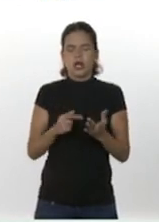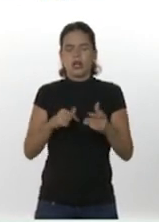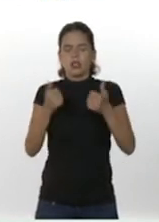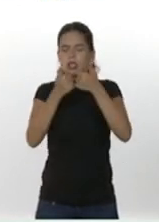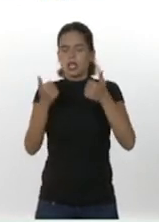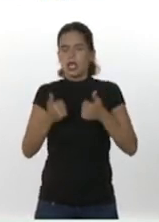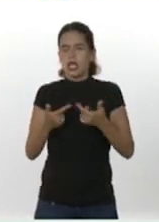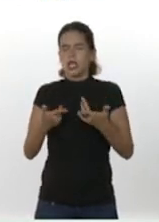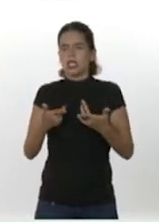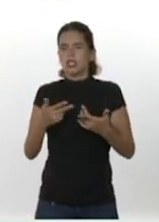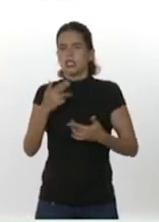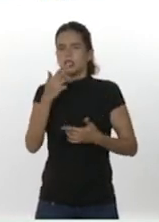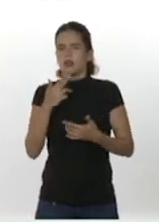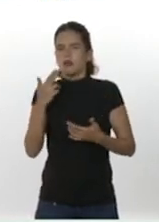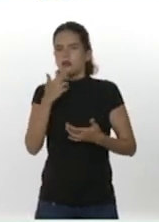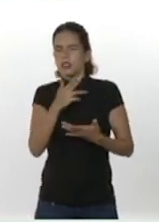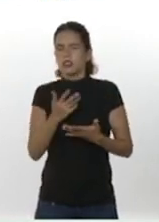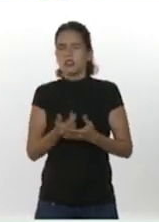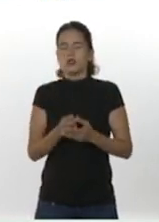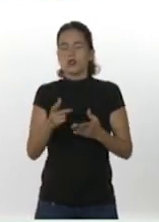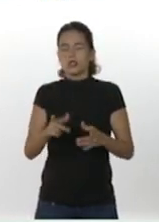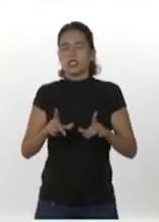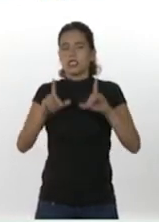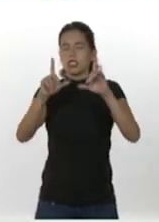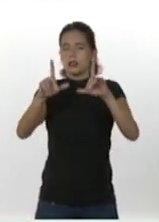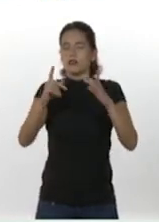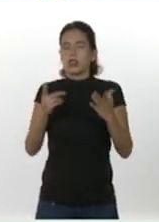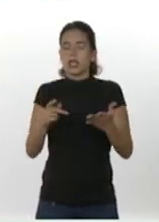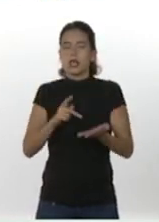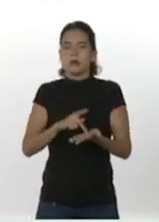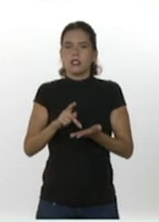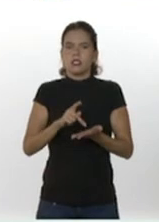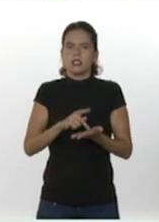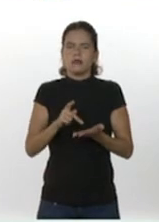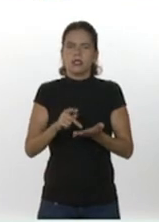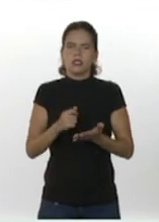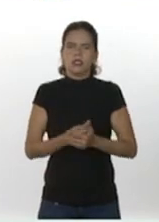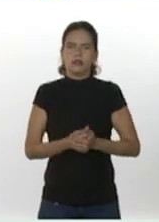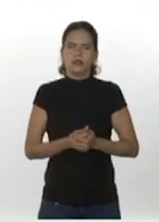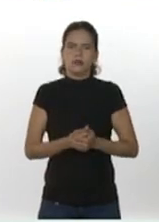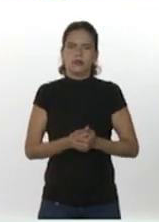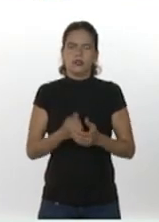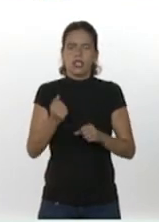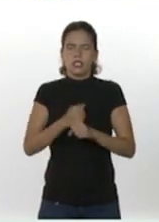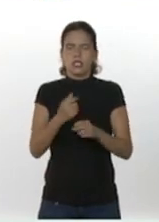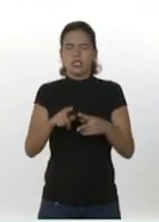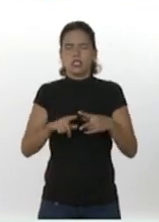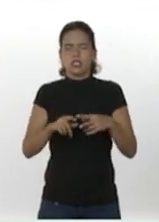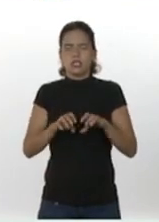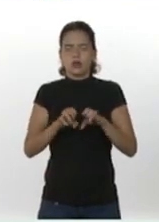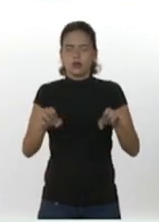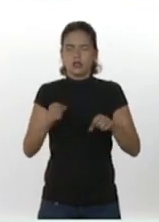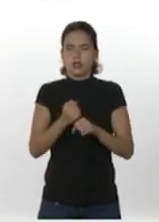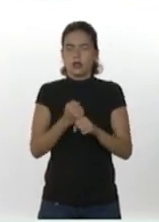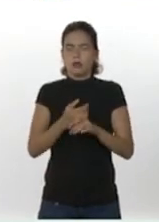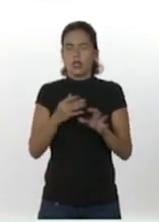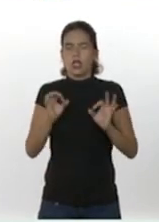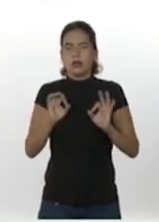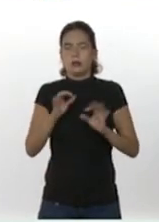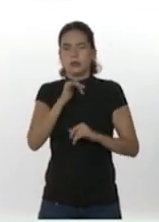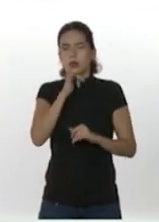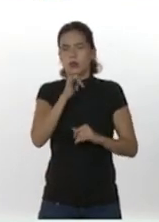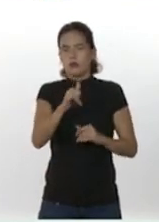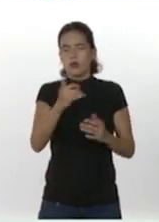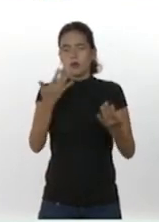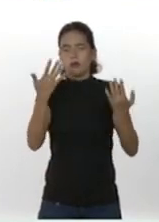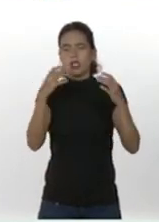deben certificar al participante. Desde el taller de educación laboral solo hacemos lo que son los informes educativos integrales